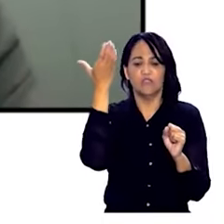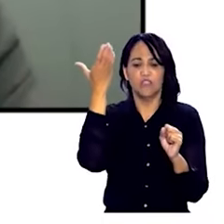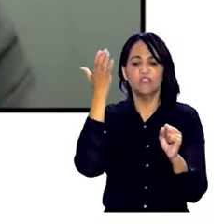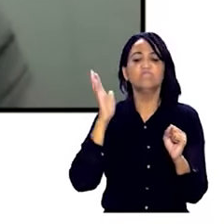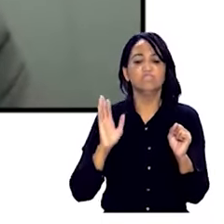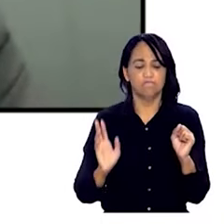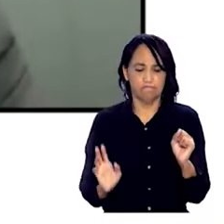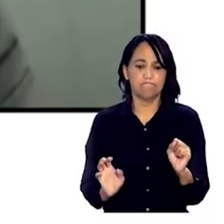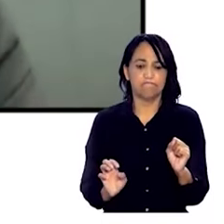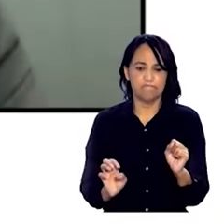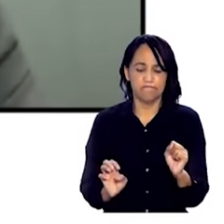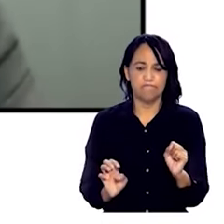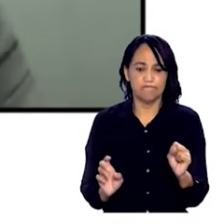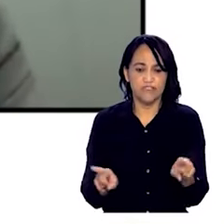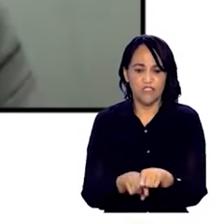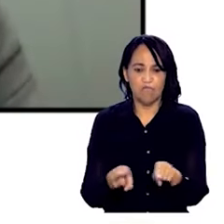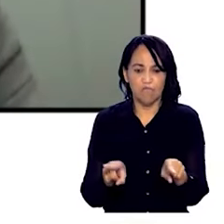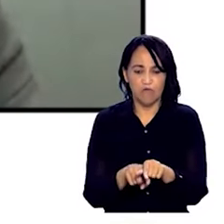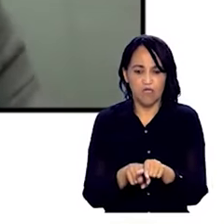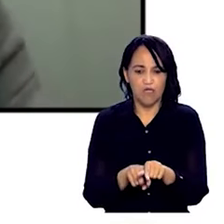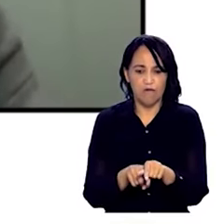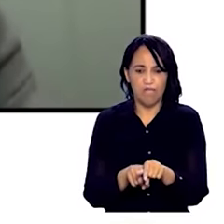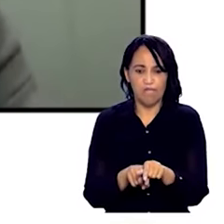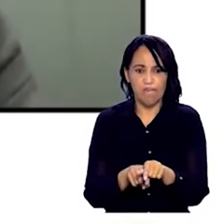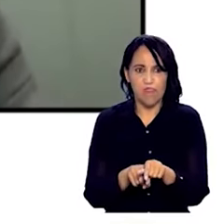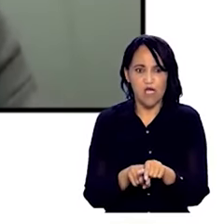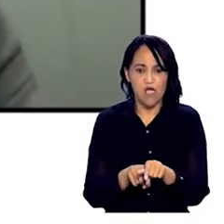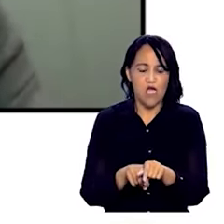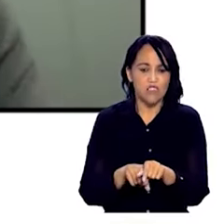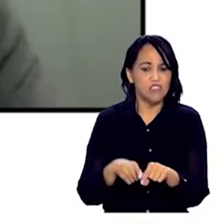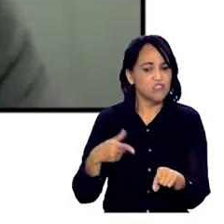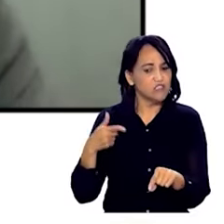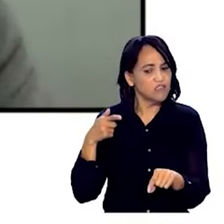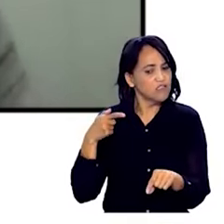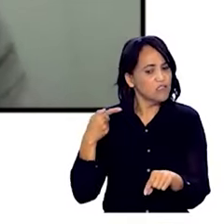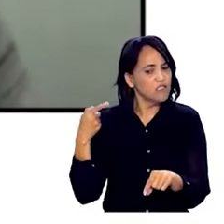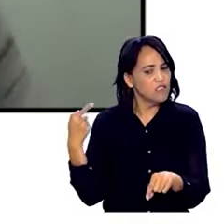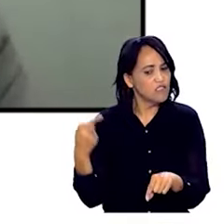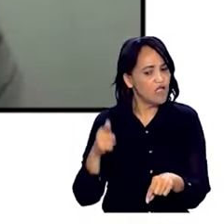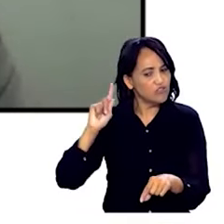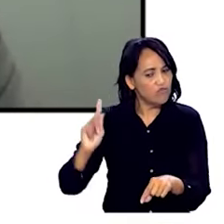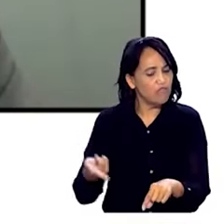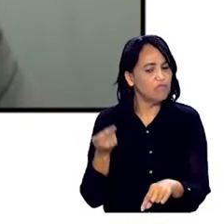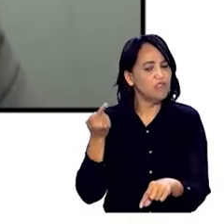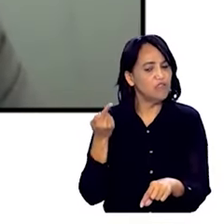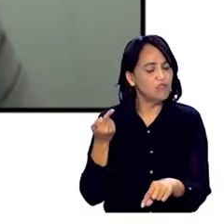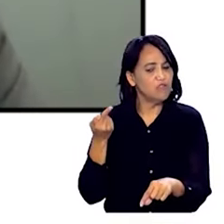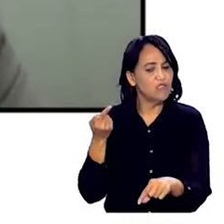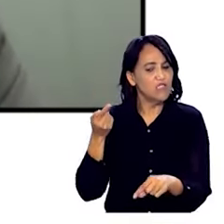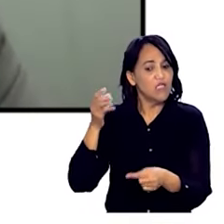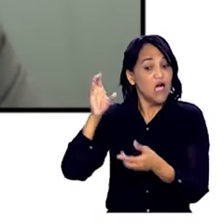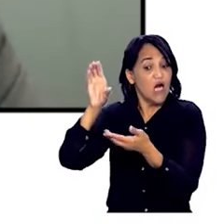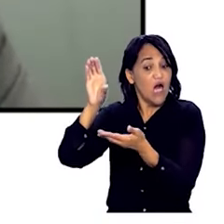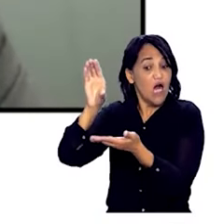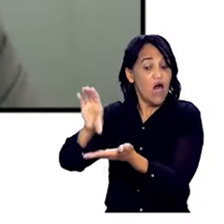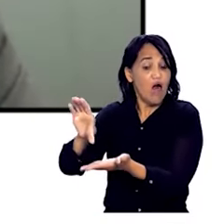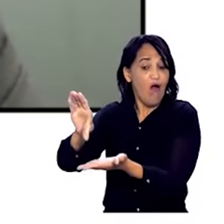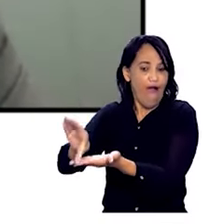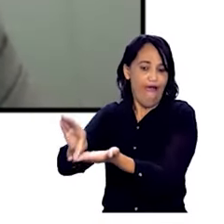7 a 8000 sentenci resuelve aproximadamente entre 15000